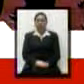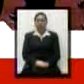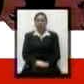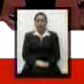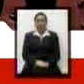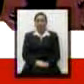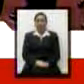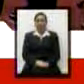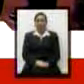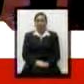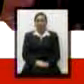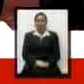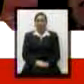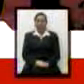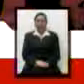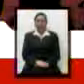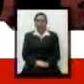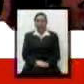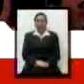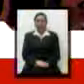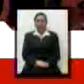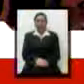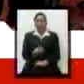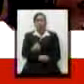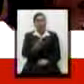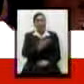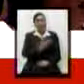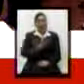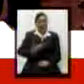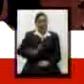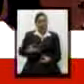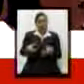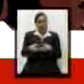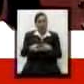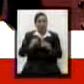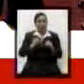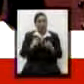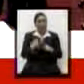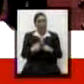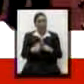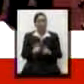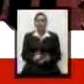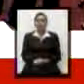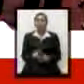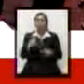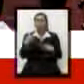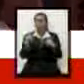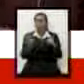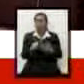Gracias, señor presidente. En mi calidad de presidenta de la Comisión de Comercio Exterior y